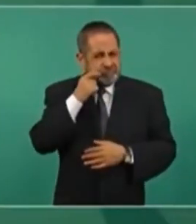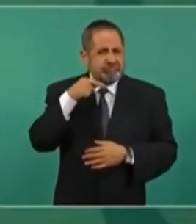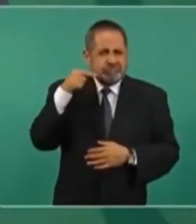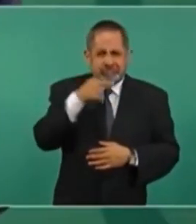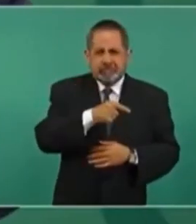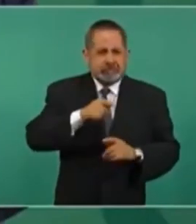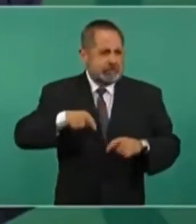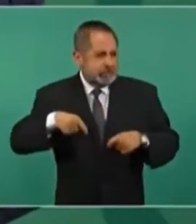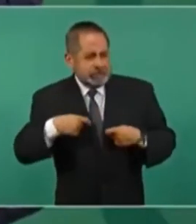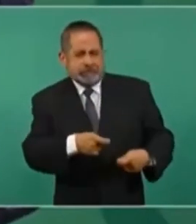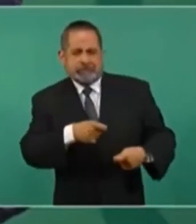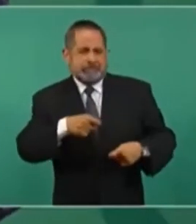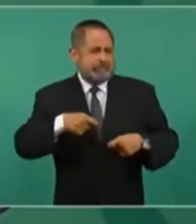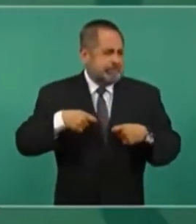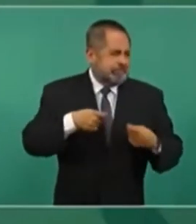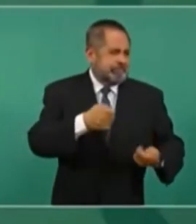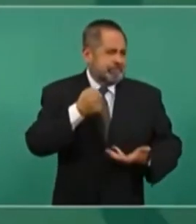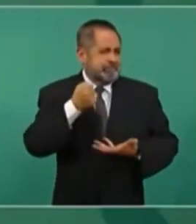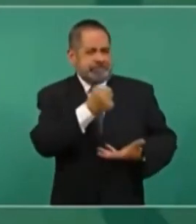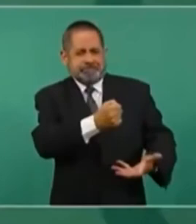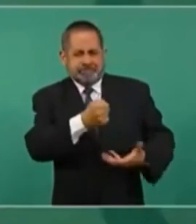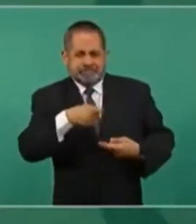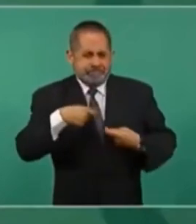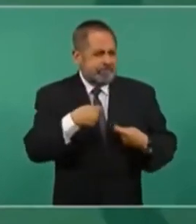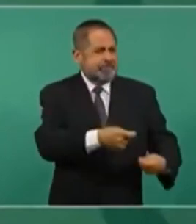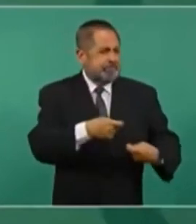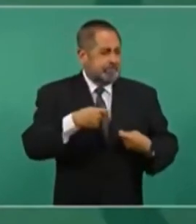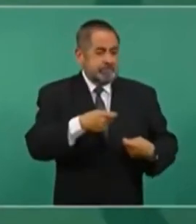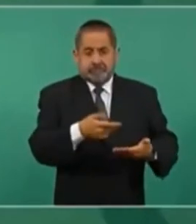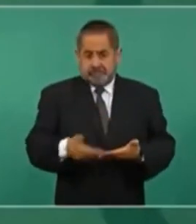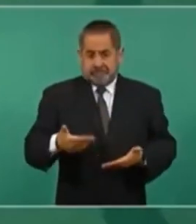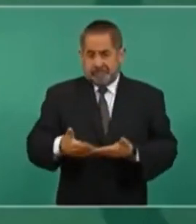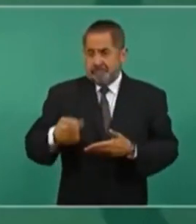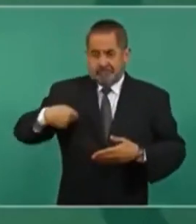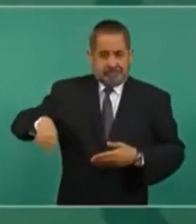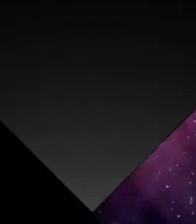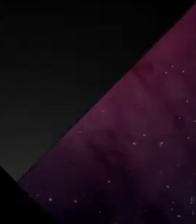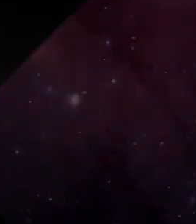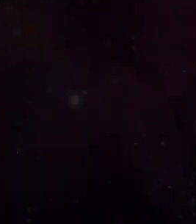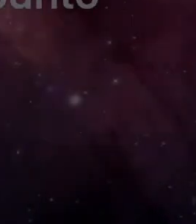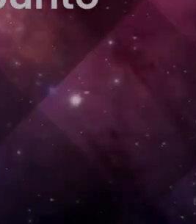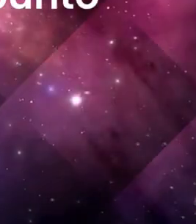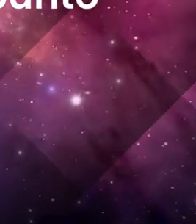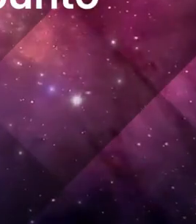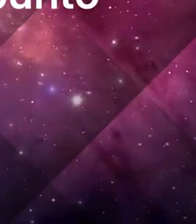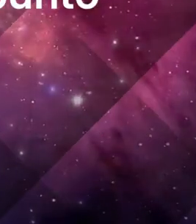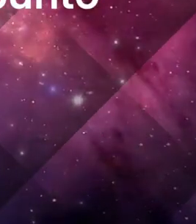Para Cancún Channel y Contrapunto Noticias, Alejandro Estrada. Nos vemos en la próxima.